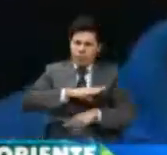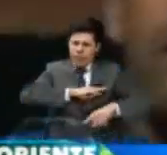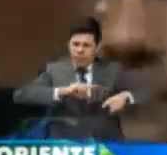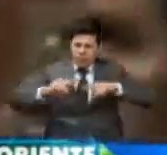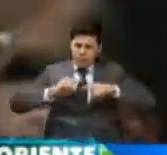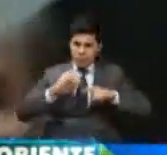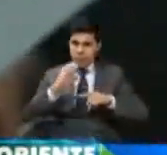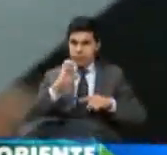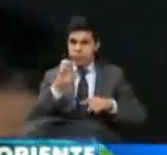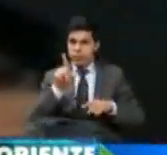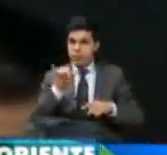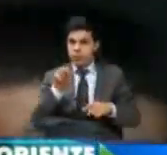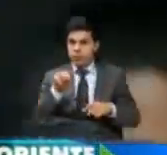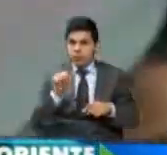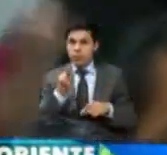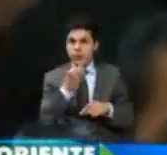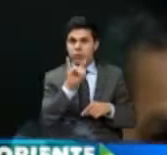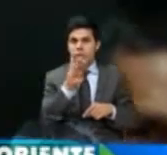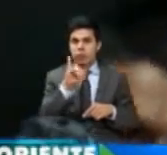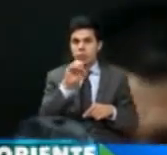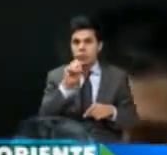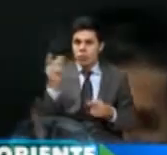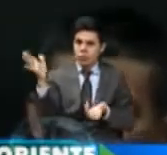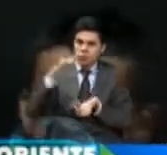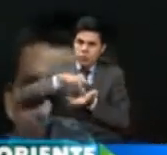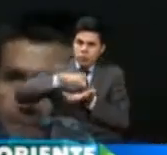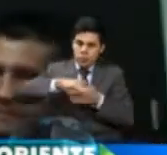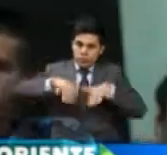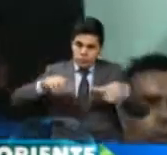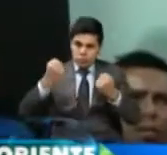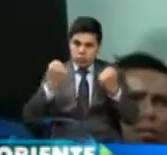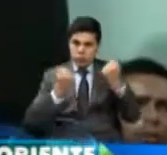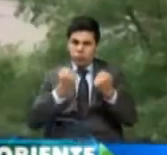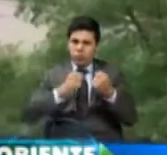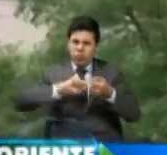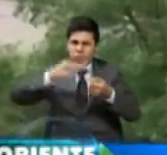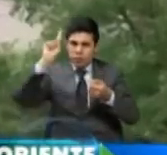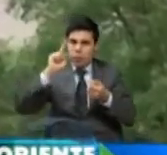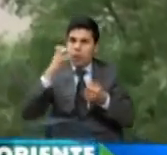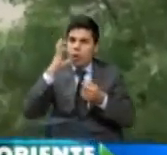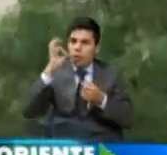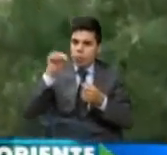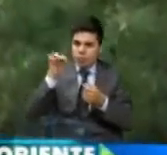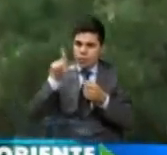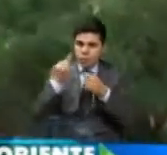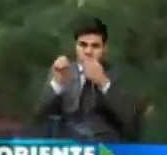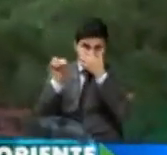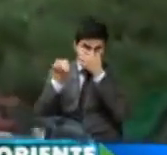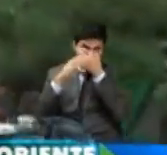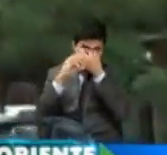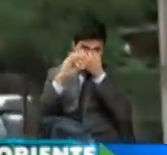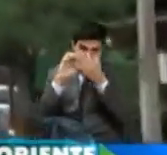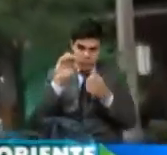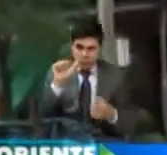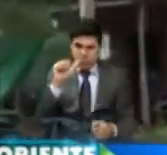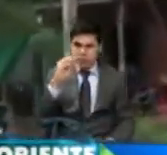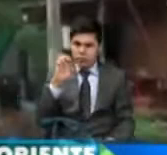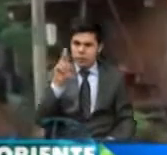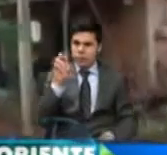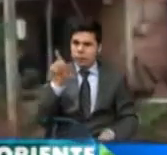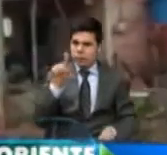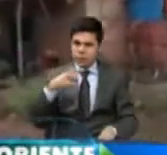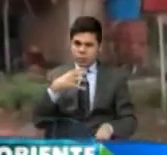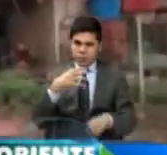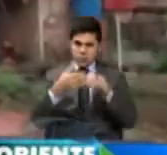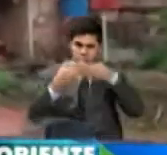Celina Rubio prohibió el paso de carga pesada por esta vía. El principal afectado es Nelson Cáceres, el dueño de una ladrillera. Desde